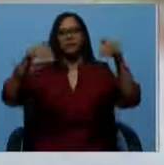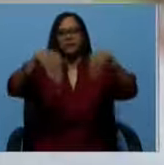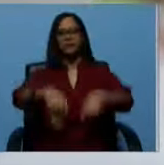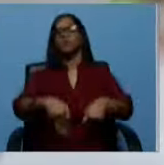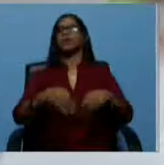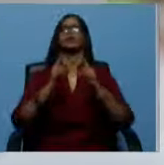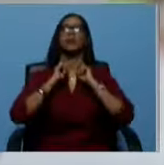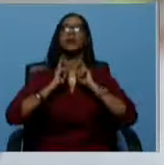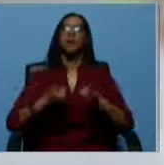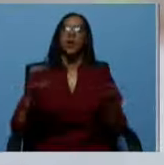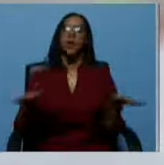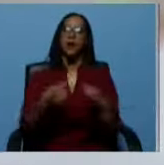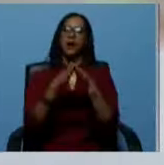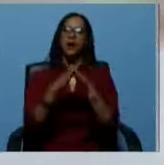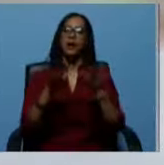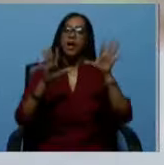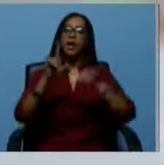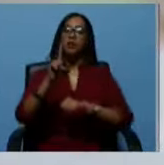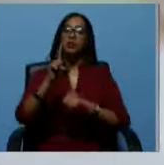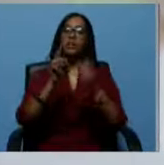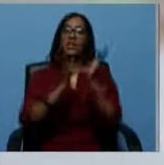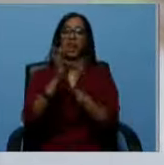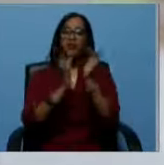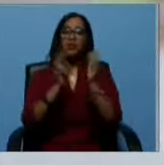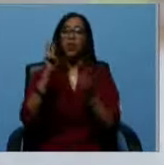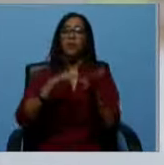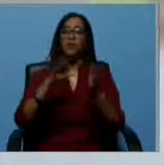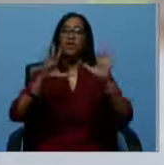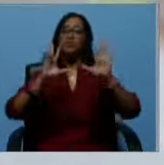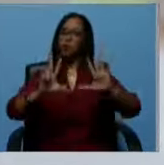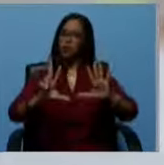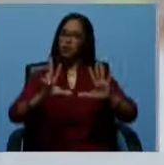General de Cumaná. El 11 de abril de 2018, en las instalaciones de